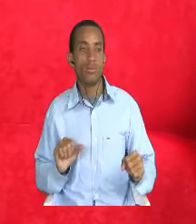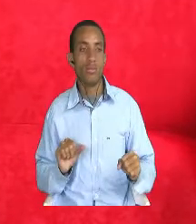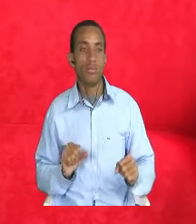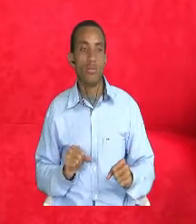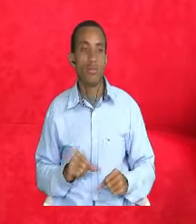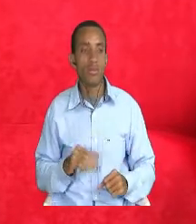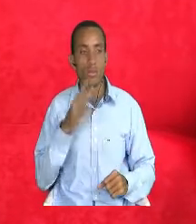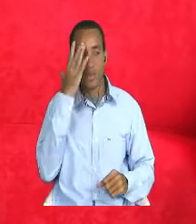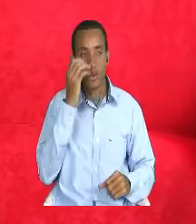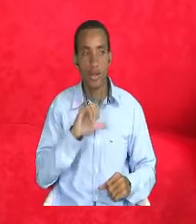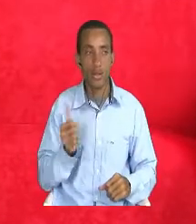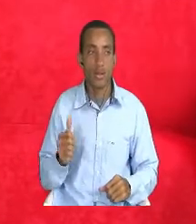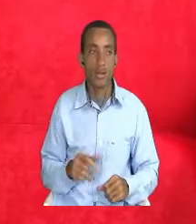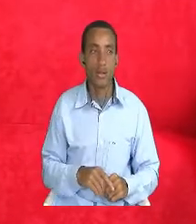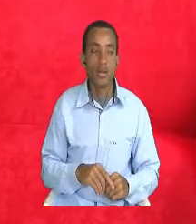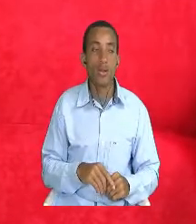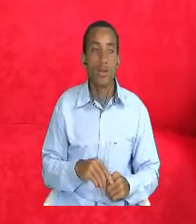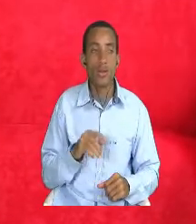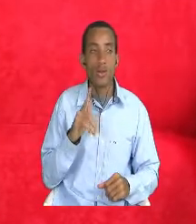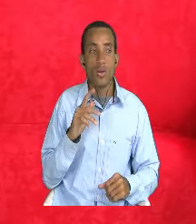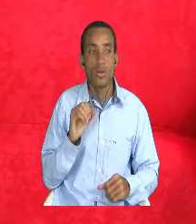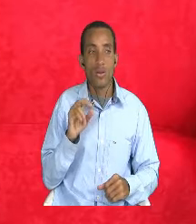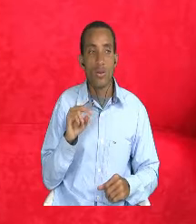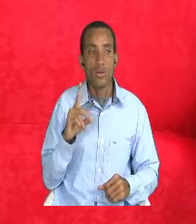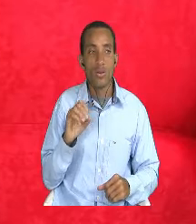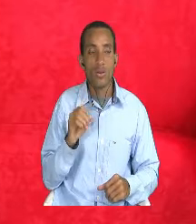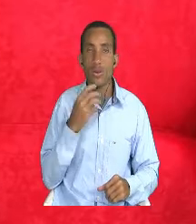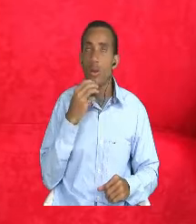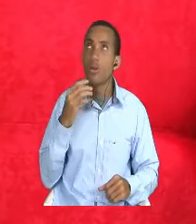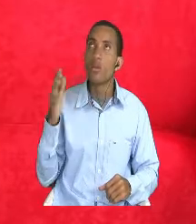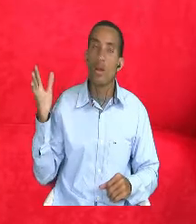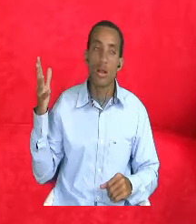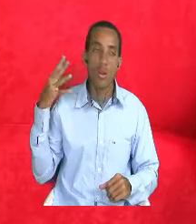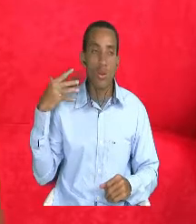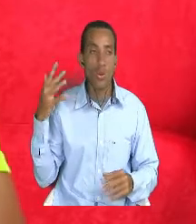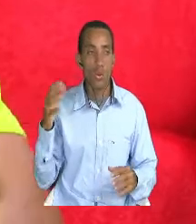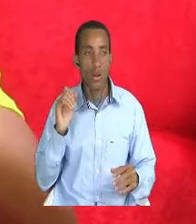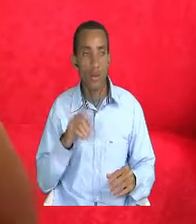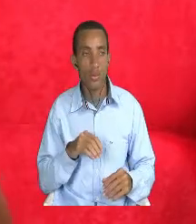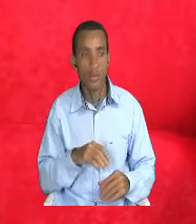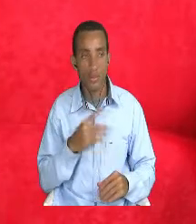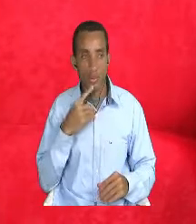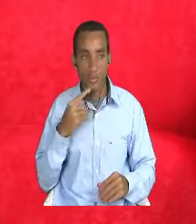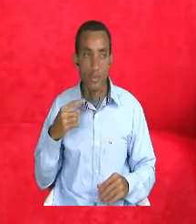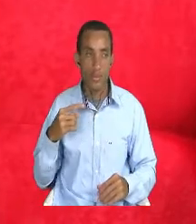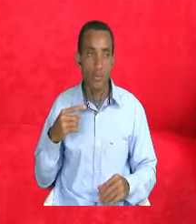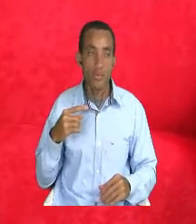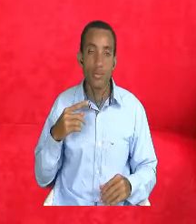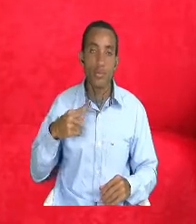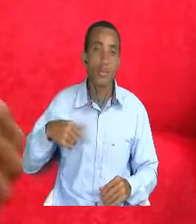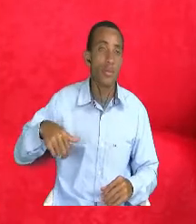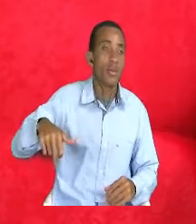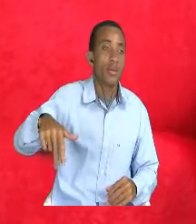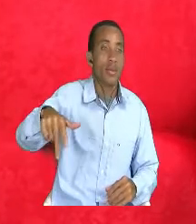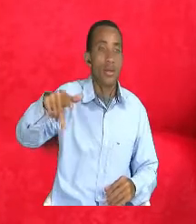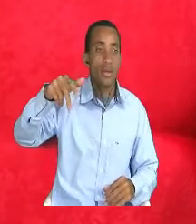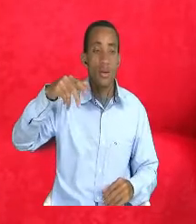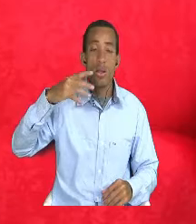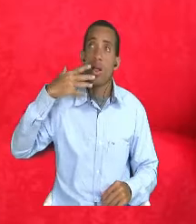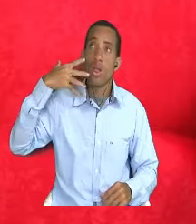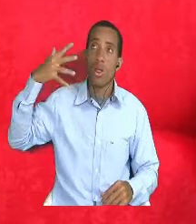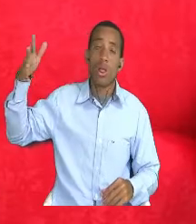qué aquí no somos buenos para el fondo? Porque es que aquí las condiciones ambientales no lo permiten. Aquí usted pone un niño a dar 2 kilómetros con este sol que hace